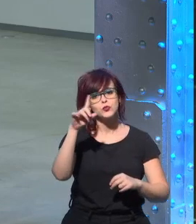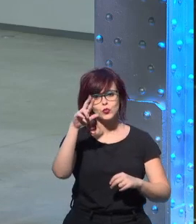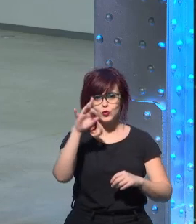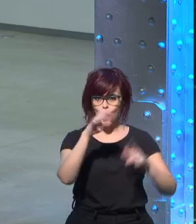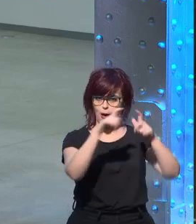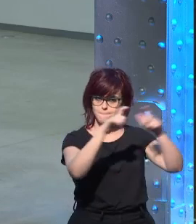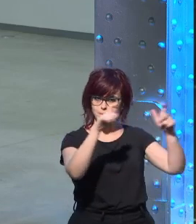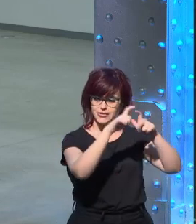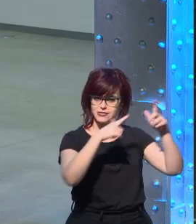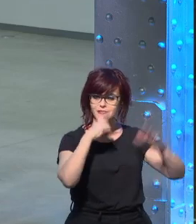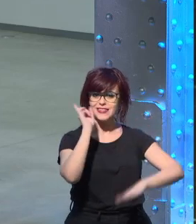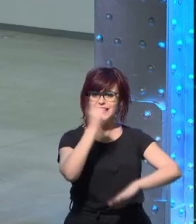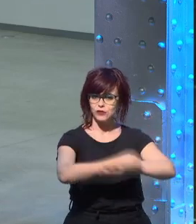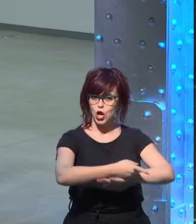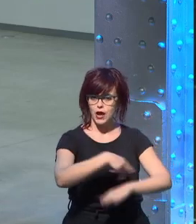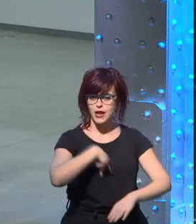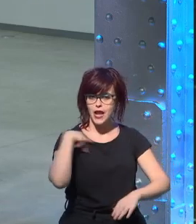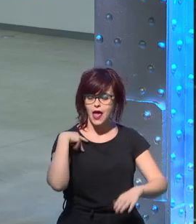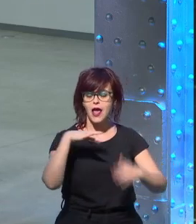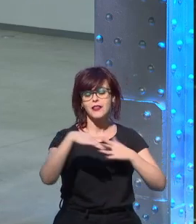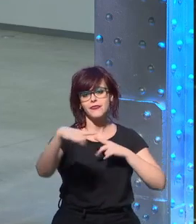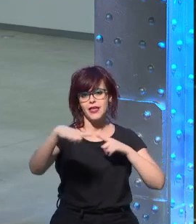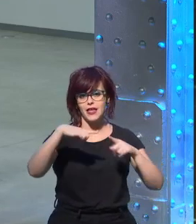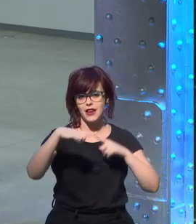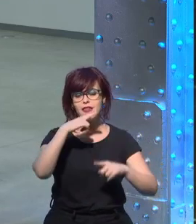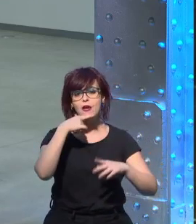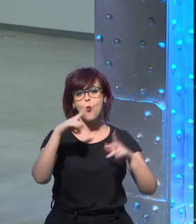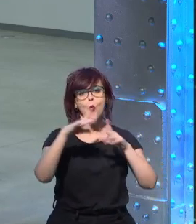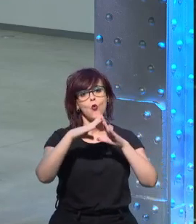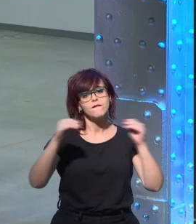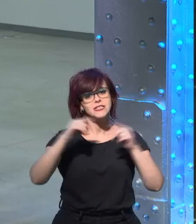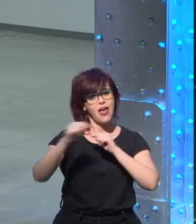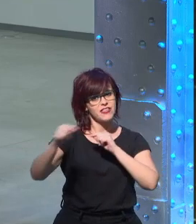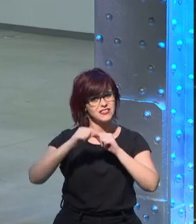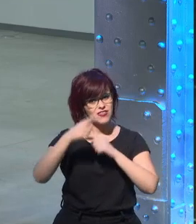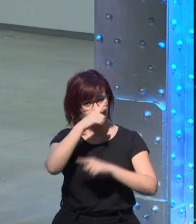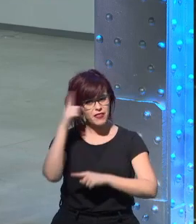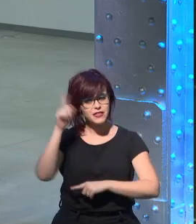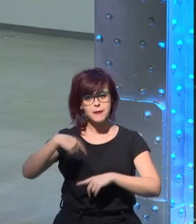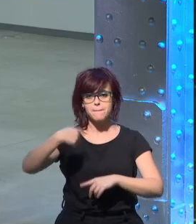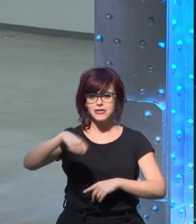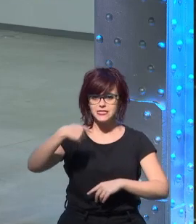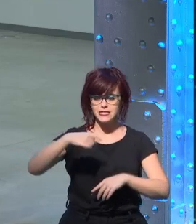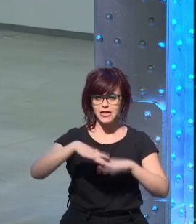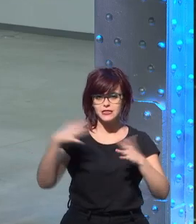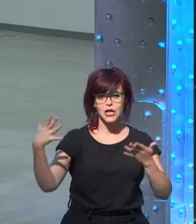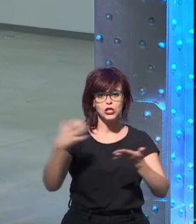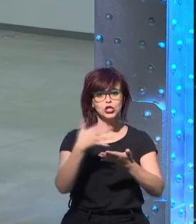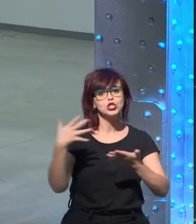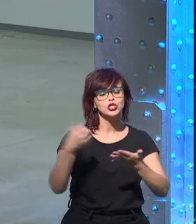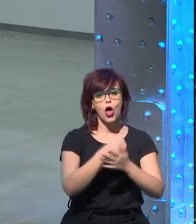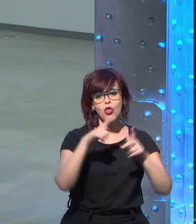puesto de director general de la Escuela de Negocios CEF y la Universidad Distancia de Madrid. Es presidente del portal Todo